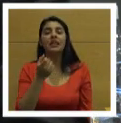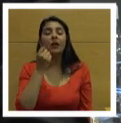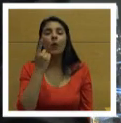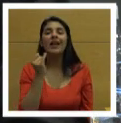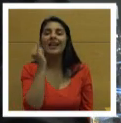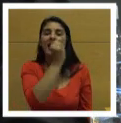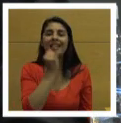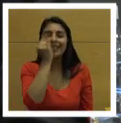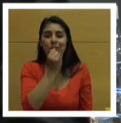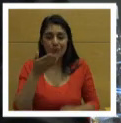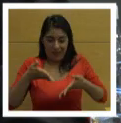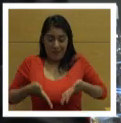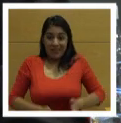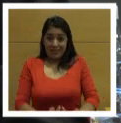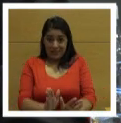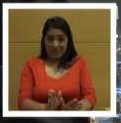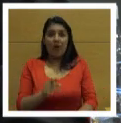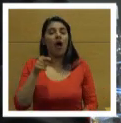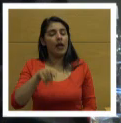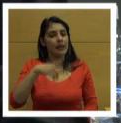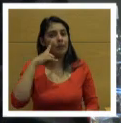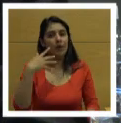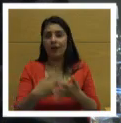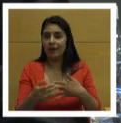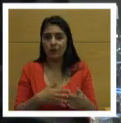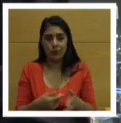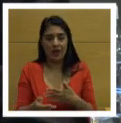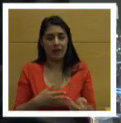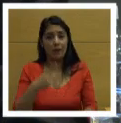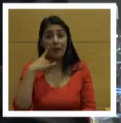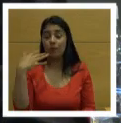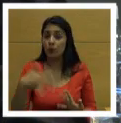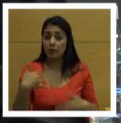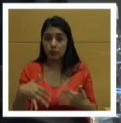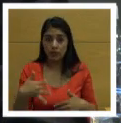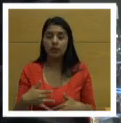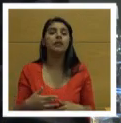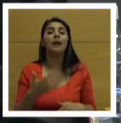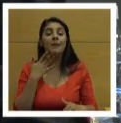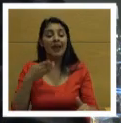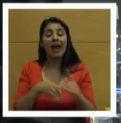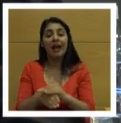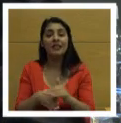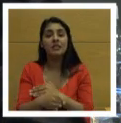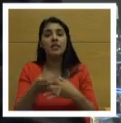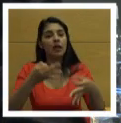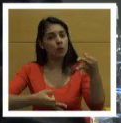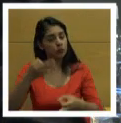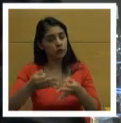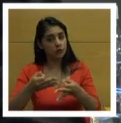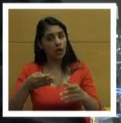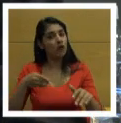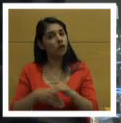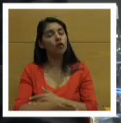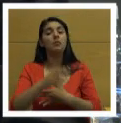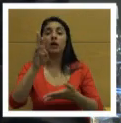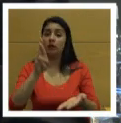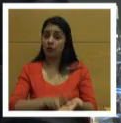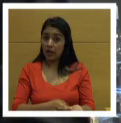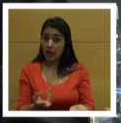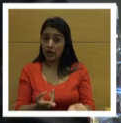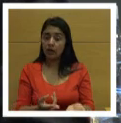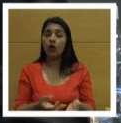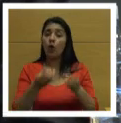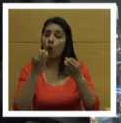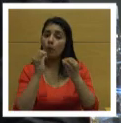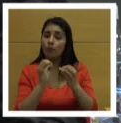es fundamental para lograr hacer efectivo el derecho que tienen de acceder a la justicia en forma real, oportuna